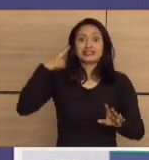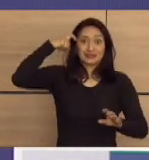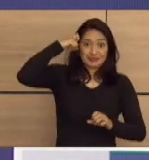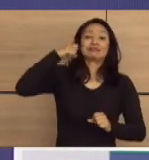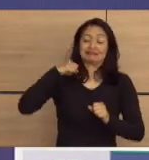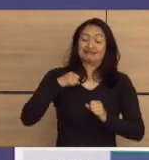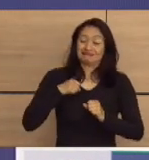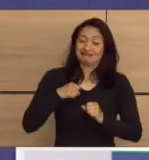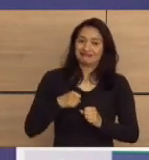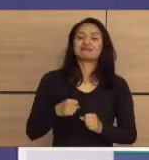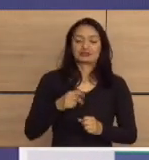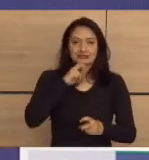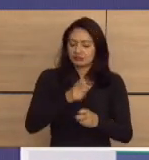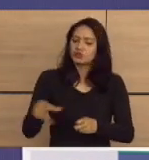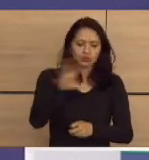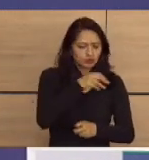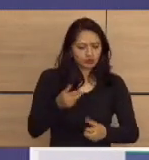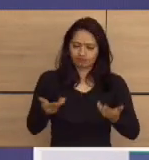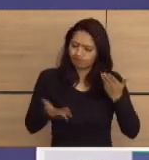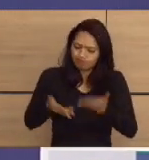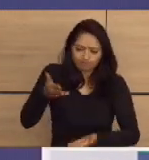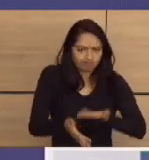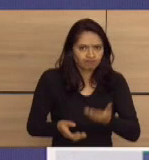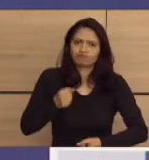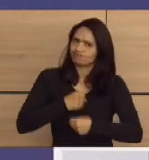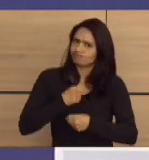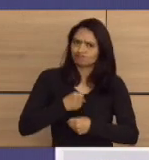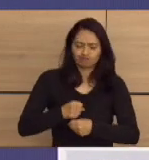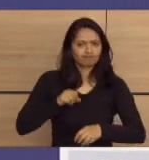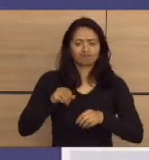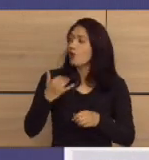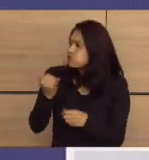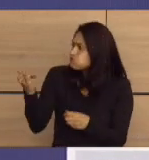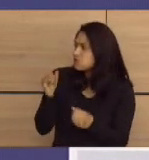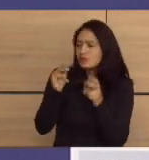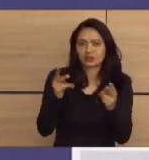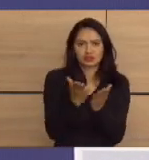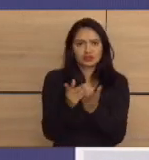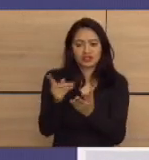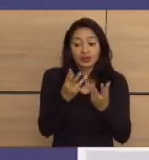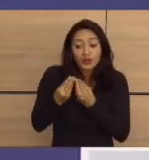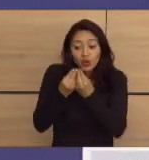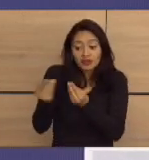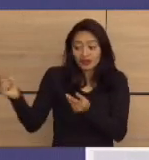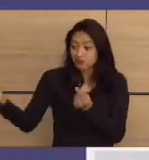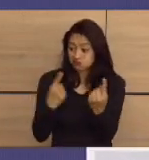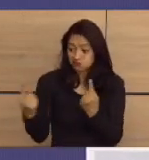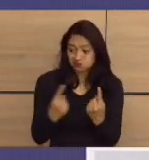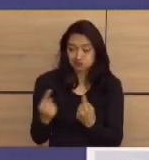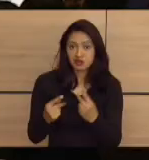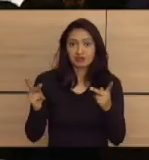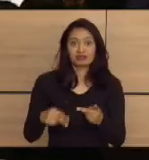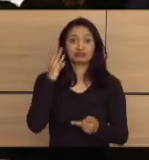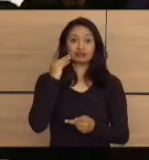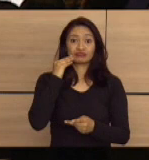la mejor intención, y esperamos que los miembros de la academia, que muchos están aquí presentes, y los miembros de la comisión y los expertos que hoy hemos